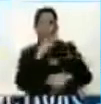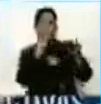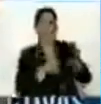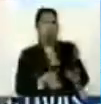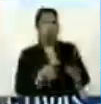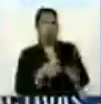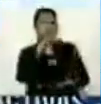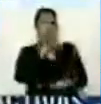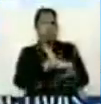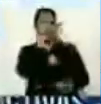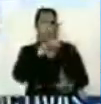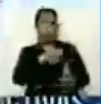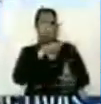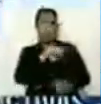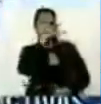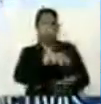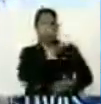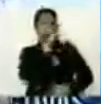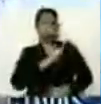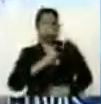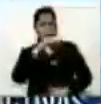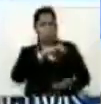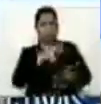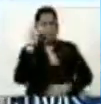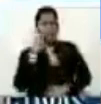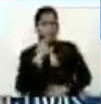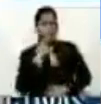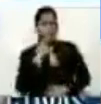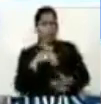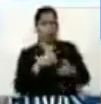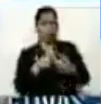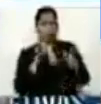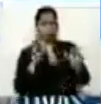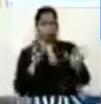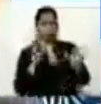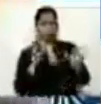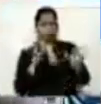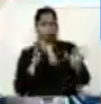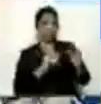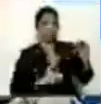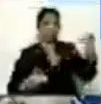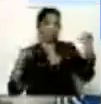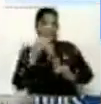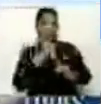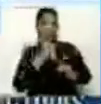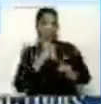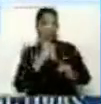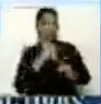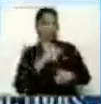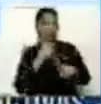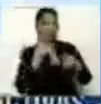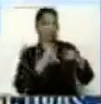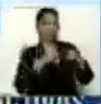el control absoluto de la información y que en 23 estados del país se puedan hacer las pruebas. Eso significa una fuga de